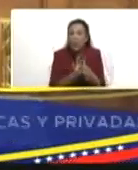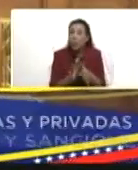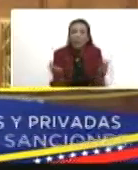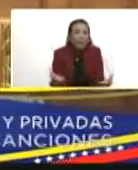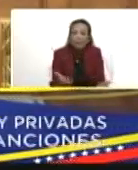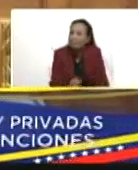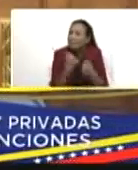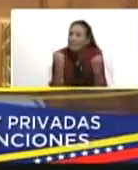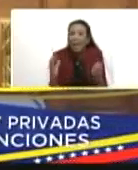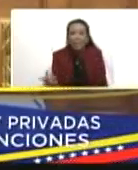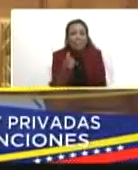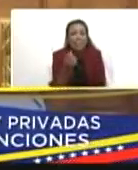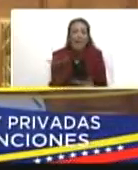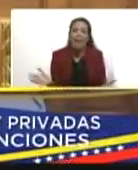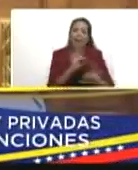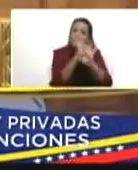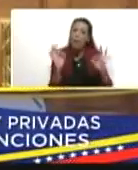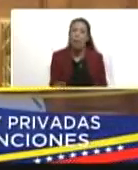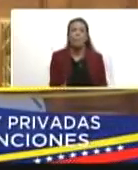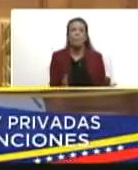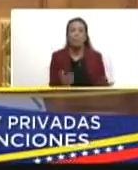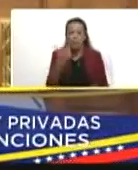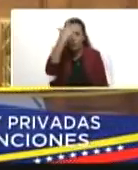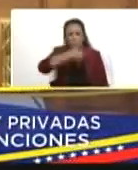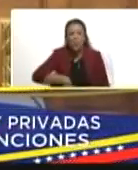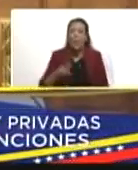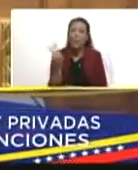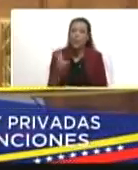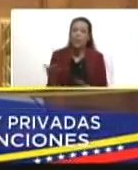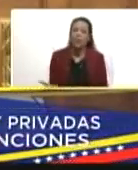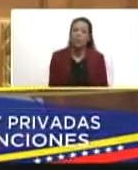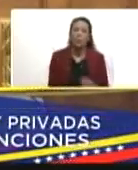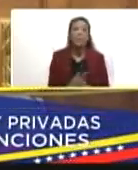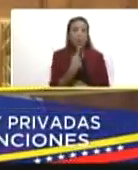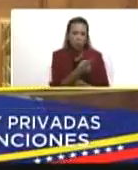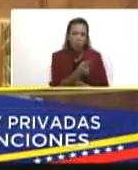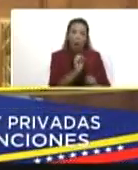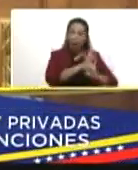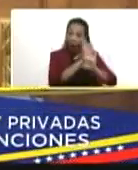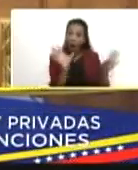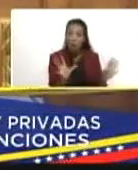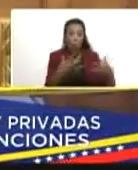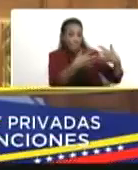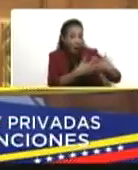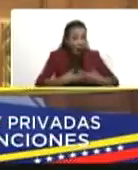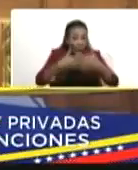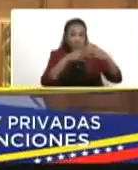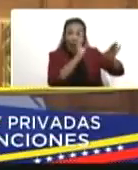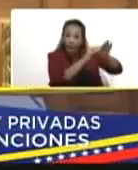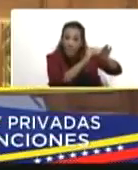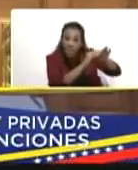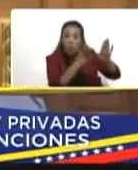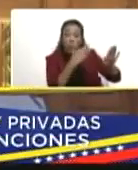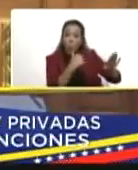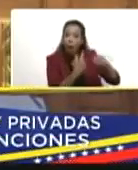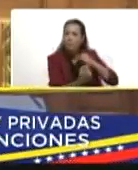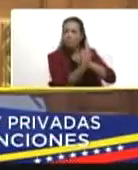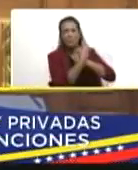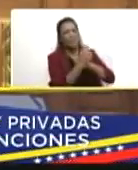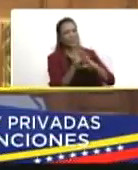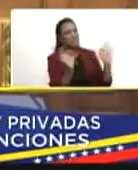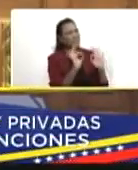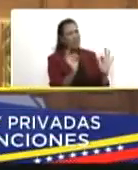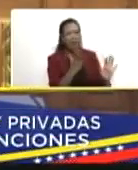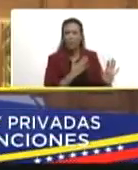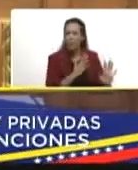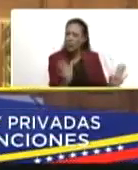funcionará Jamás con nuestro país con Venezuela se lo digo imperio norteamericano no ha funcionado ni